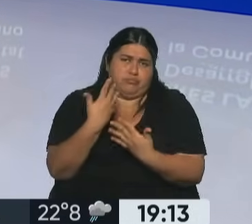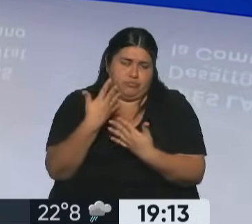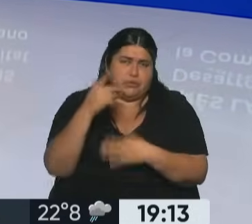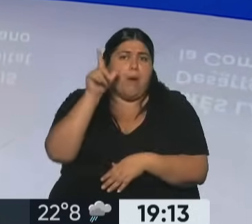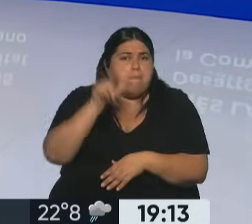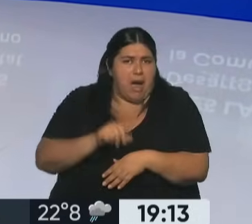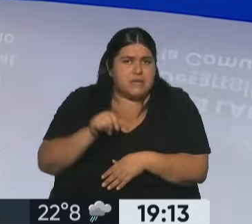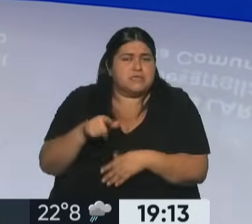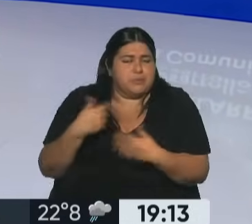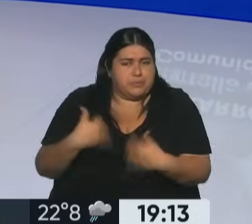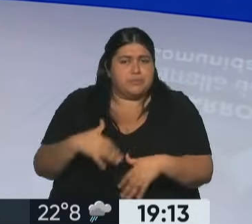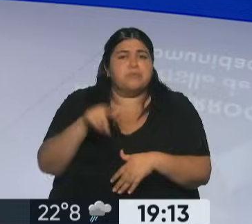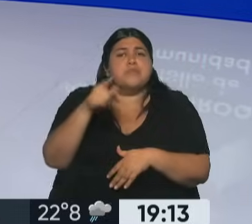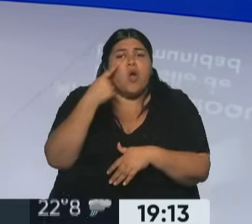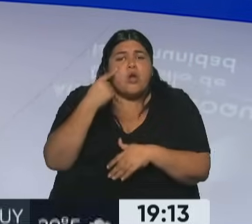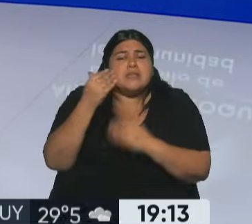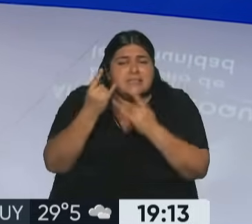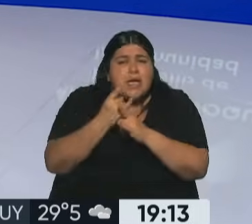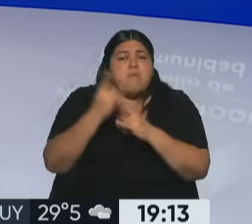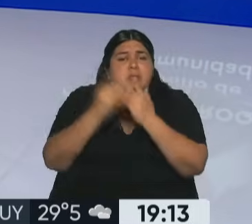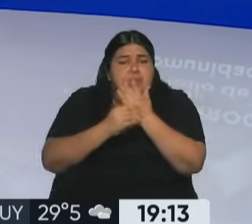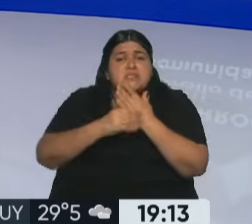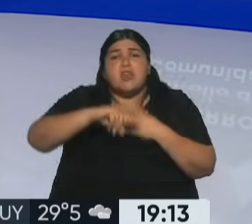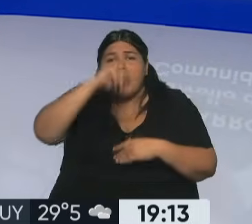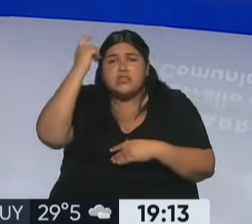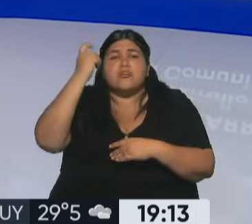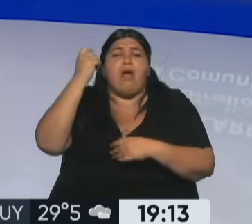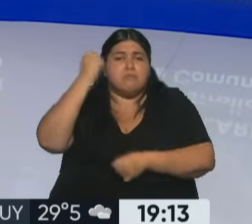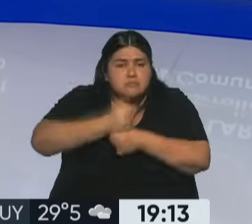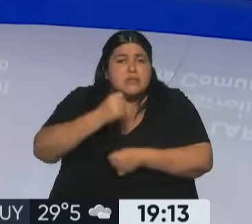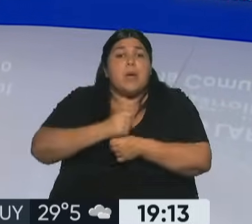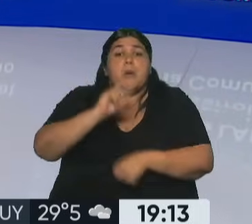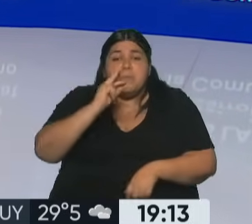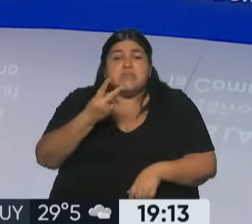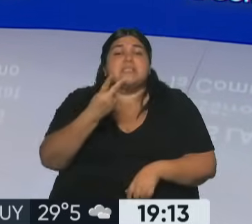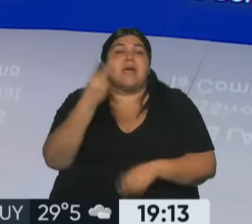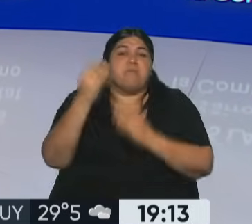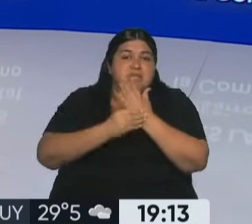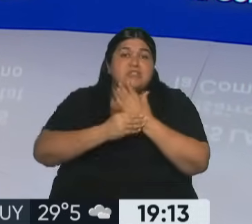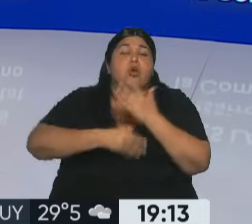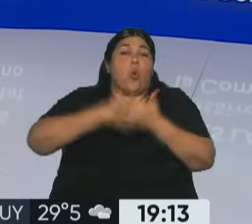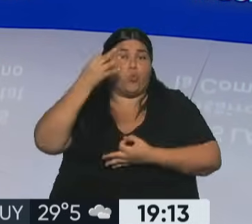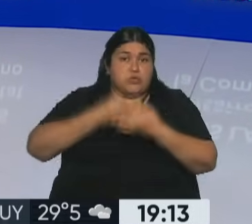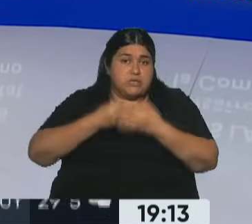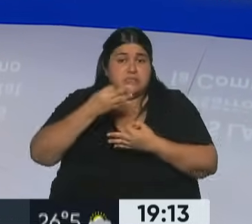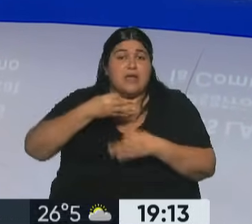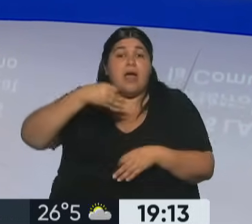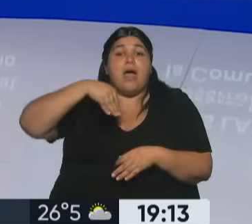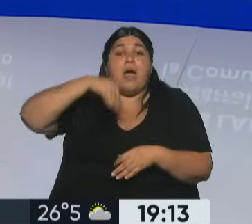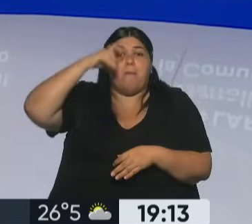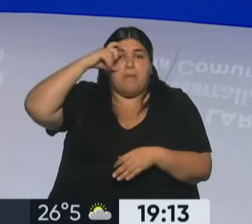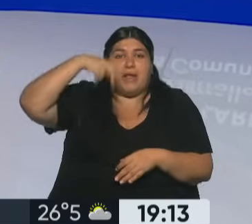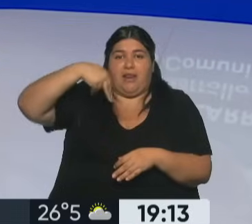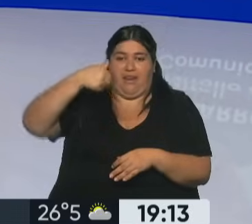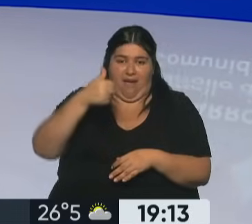hombre que ha estado justamente muy cerca del Ministerio de Justicia a nivel Nacional de hecho fue el viceministro de justicia de la nación estamos hablando de Martín Mena